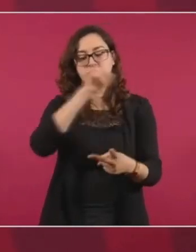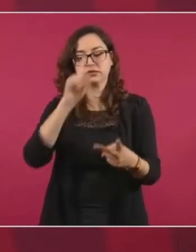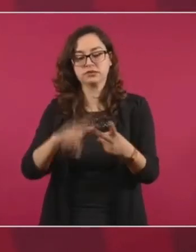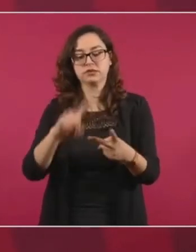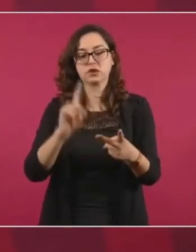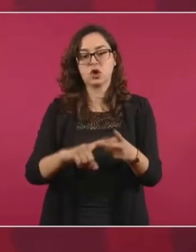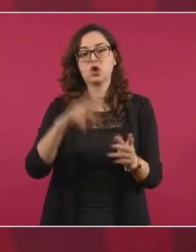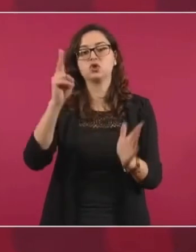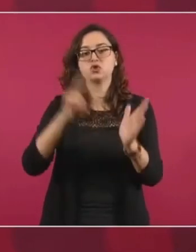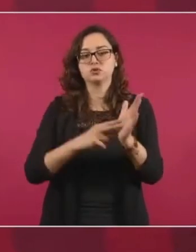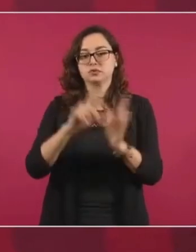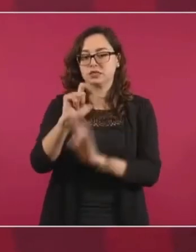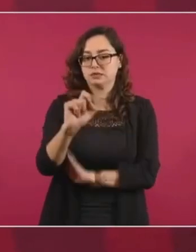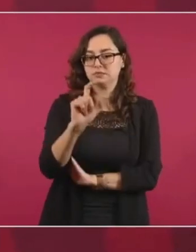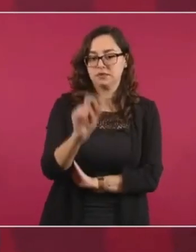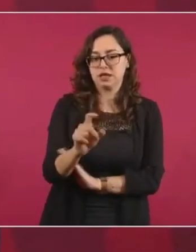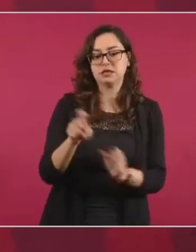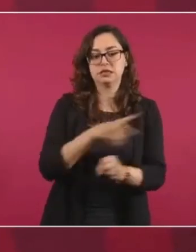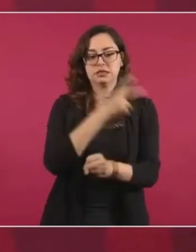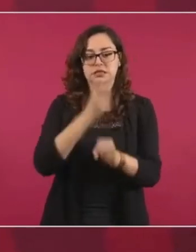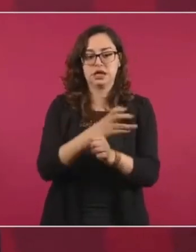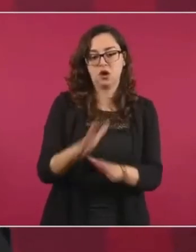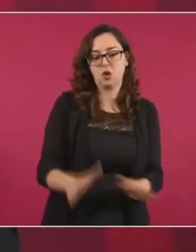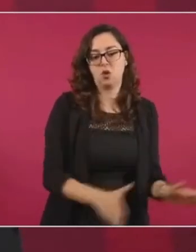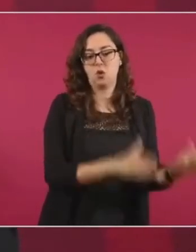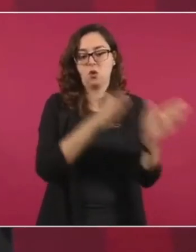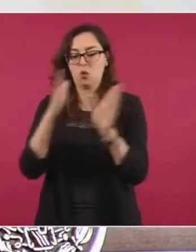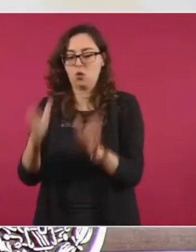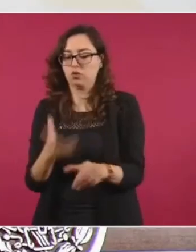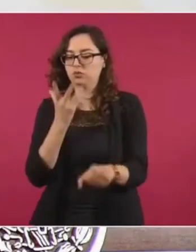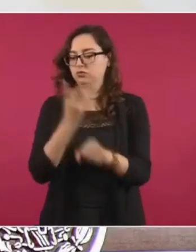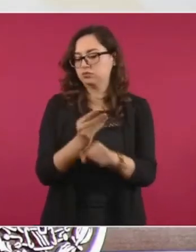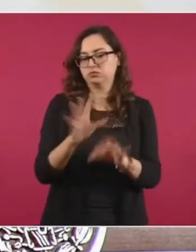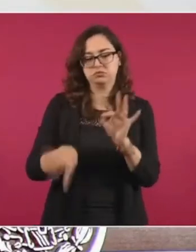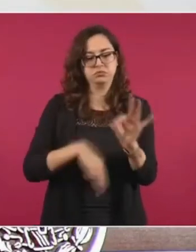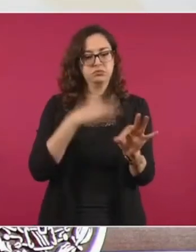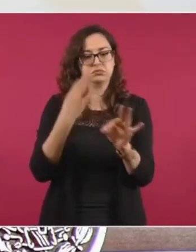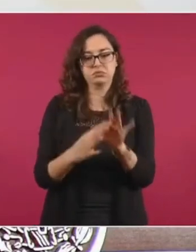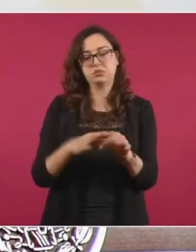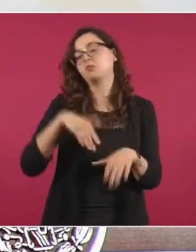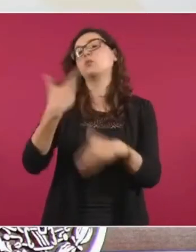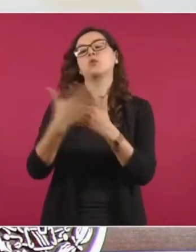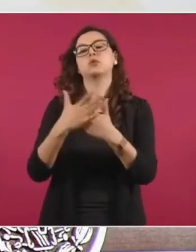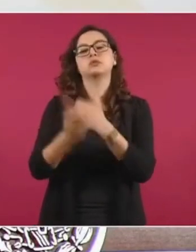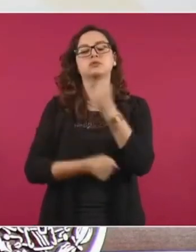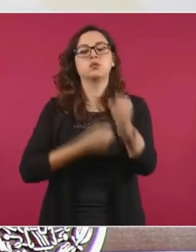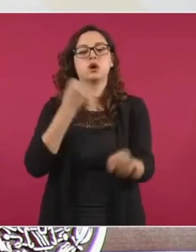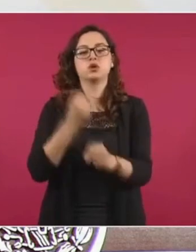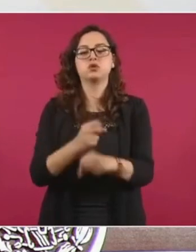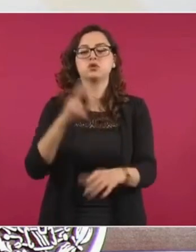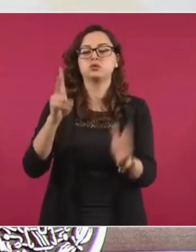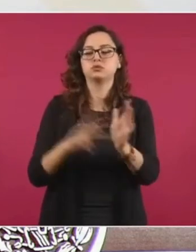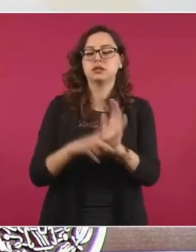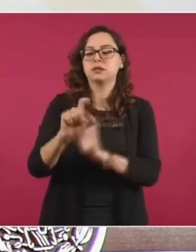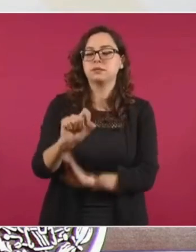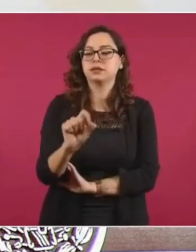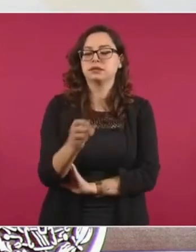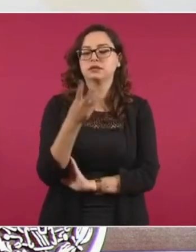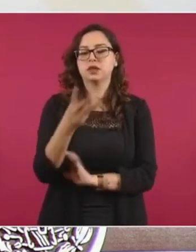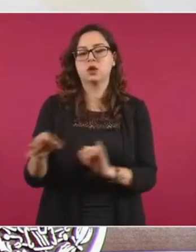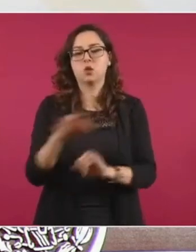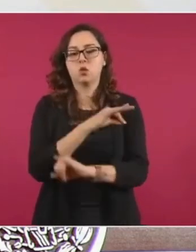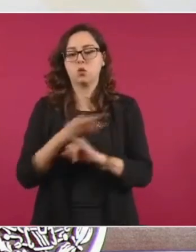se llegó a concluir la segunda fase y en el 2023 iniciaremos la tercera fase